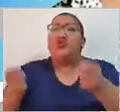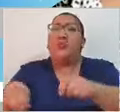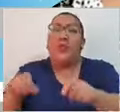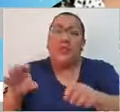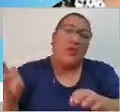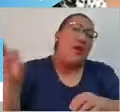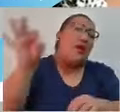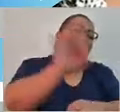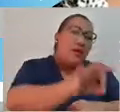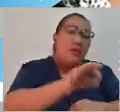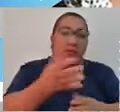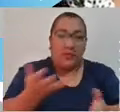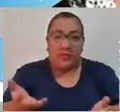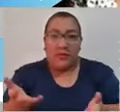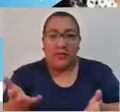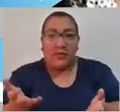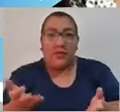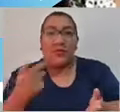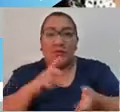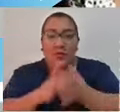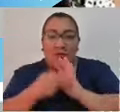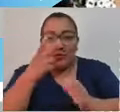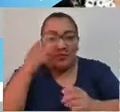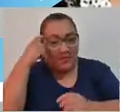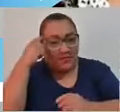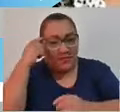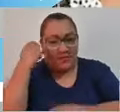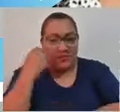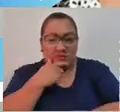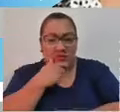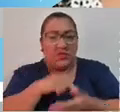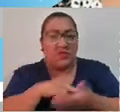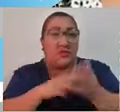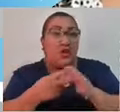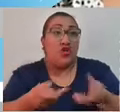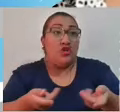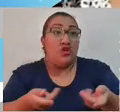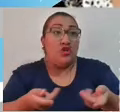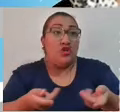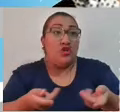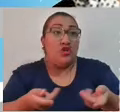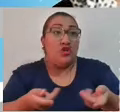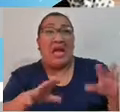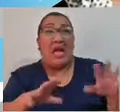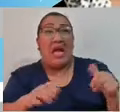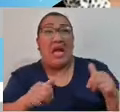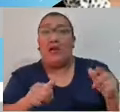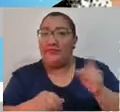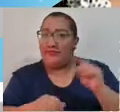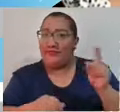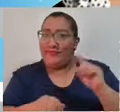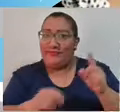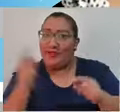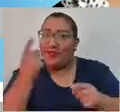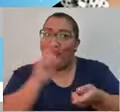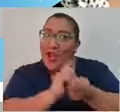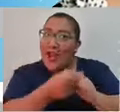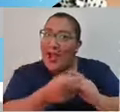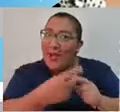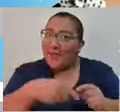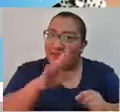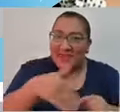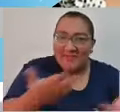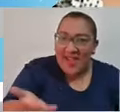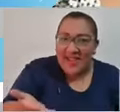hostigador o hostigadora, y se considera como una suspensión imperfecta. Es decir, que hay indicios